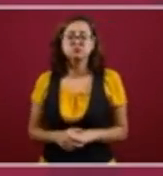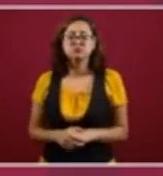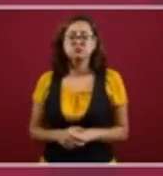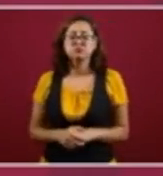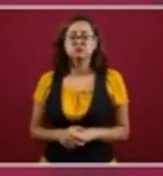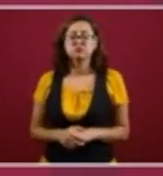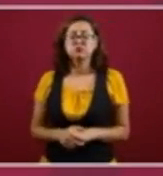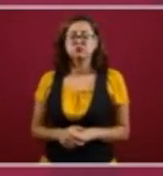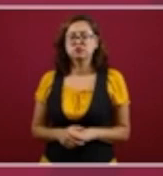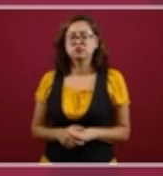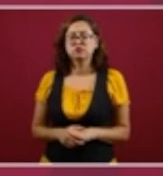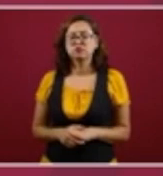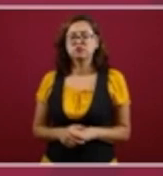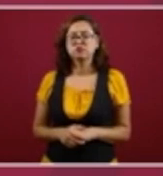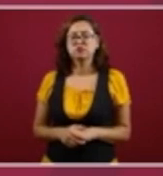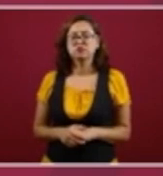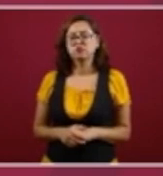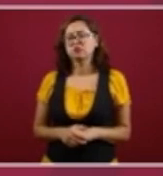posibilidades de contar